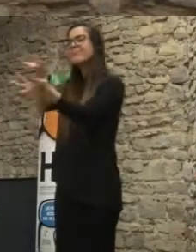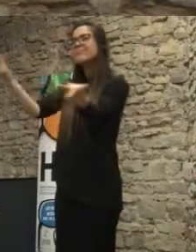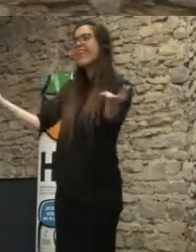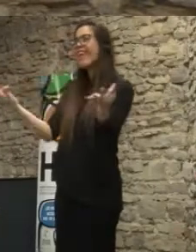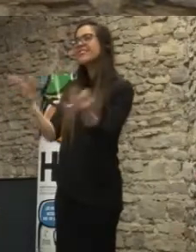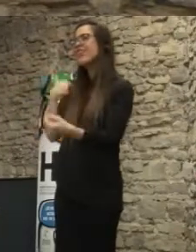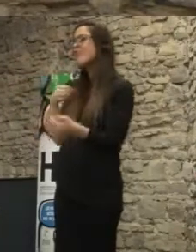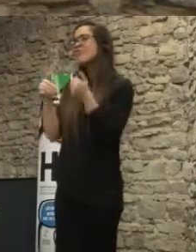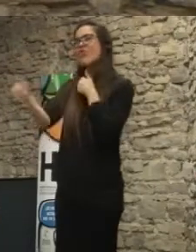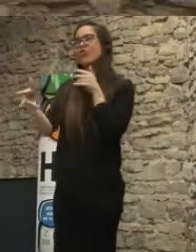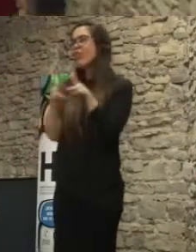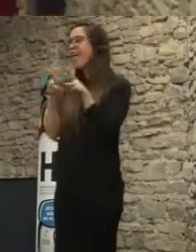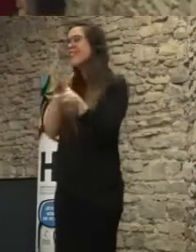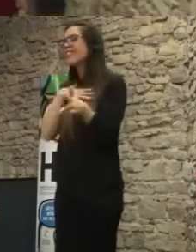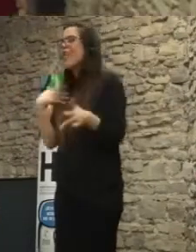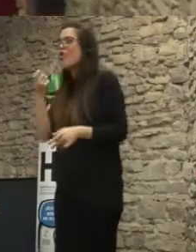sociedad queremos